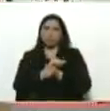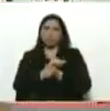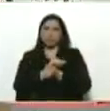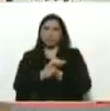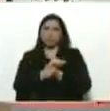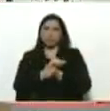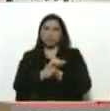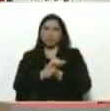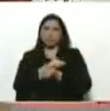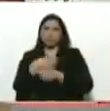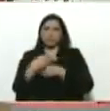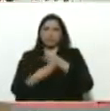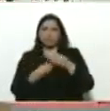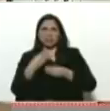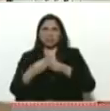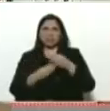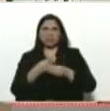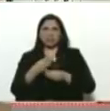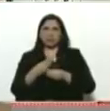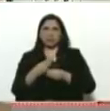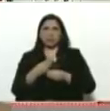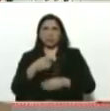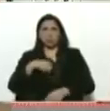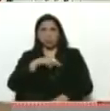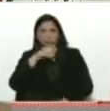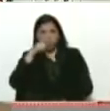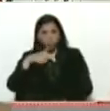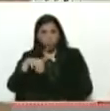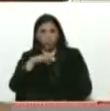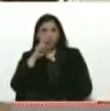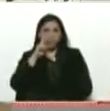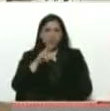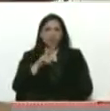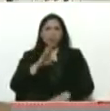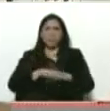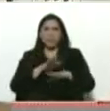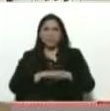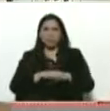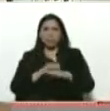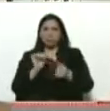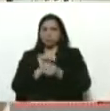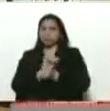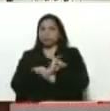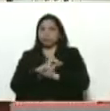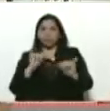a los que pusieron en los drones. Nuestro pueblo. Vieron gente rara, entonces gente que está aquí, detenido.